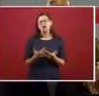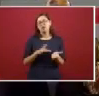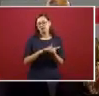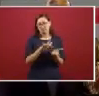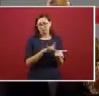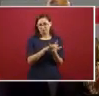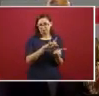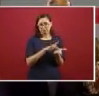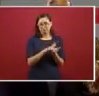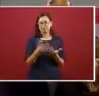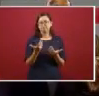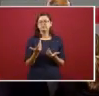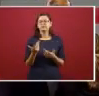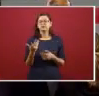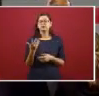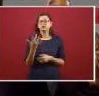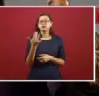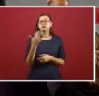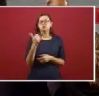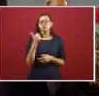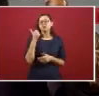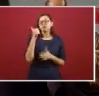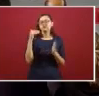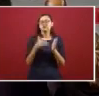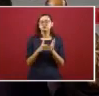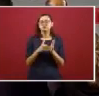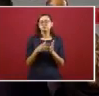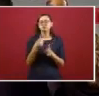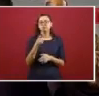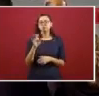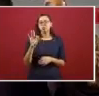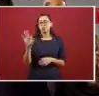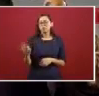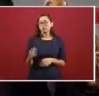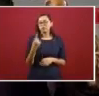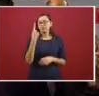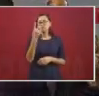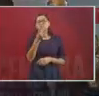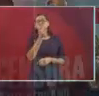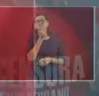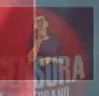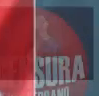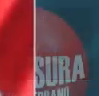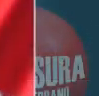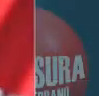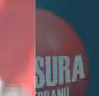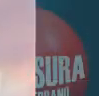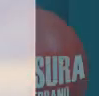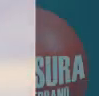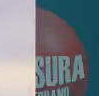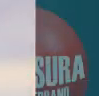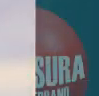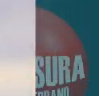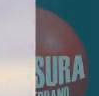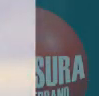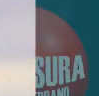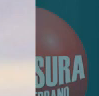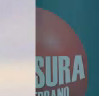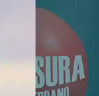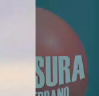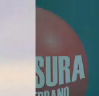decirlo así urgente rosario robles fue detenida en estos momentos y estará dos meses en santa marta